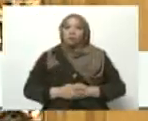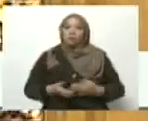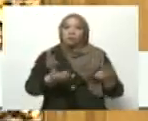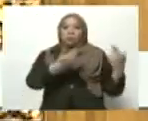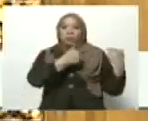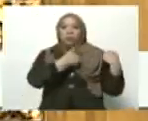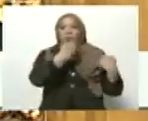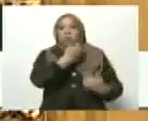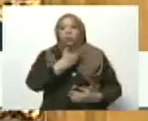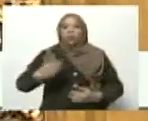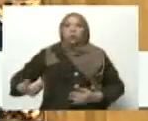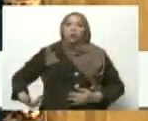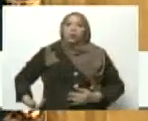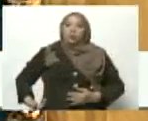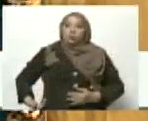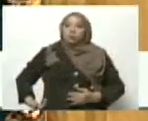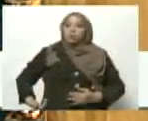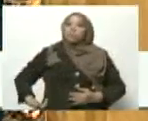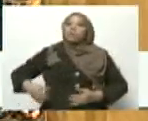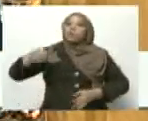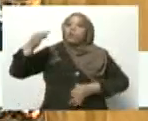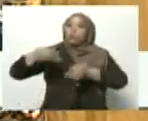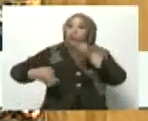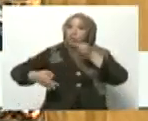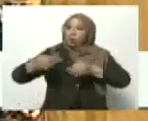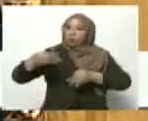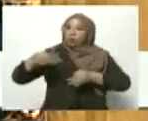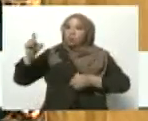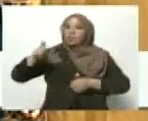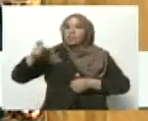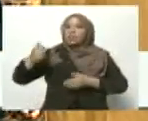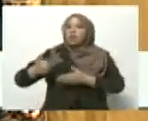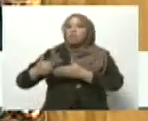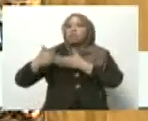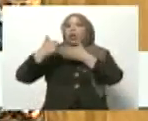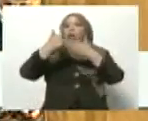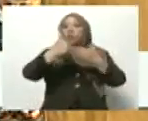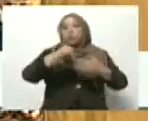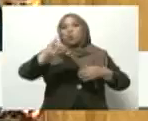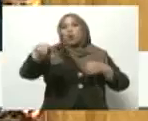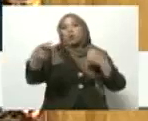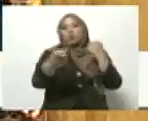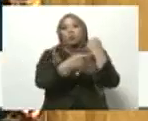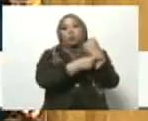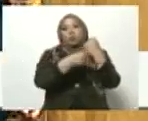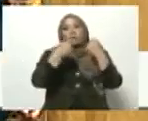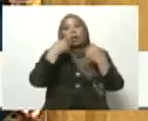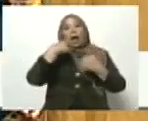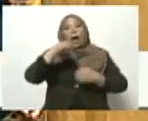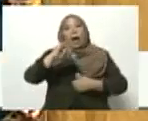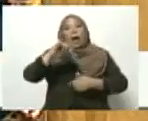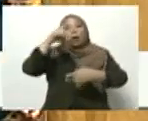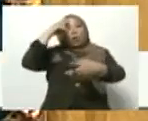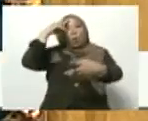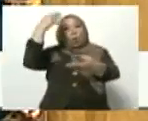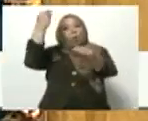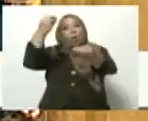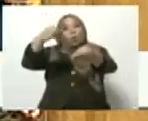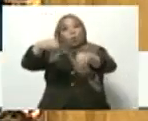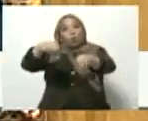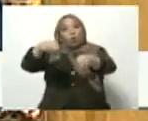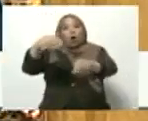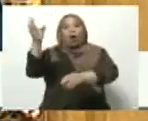autoproclamarnos presidentes y tomar el poder ejecutivo. Necesitamos su ayuda. Y desde diciembre todos acordaron con Colombia, con